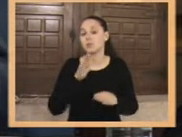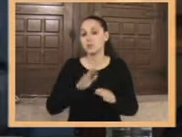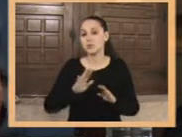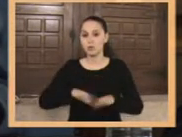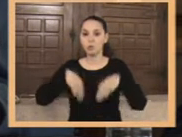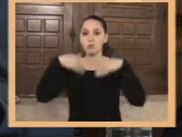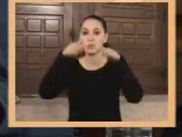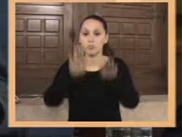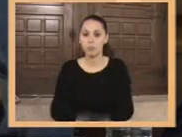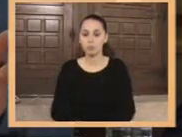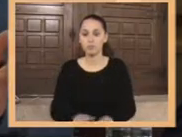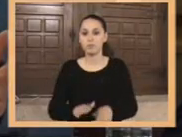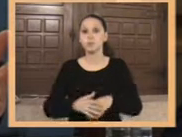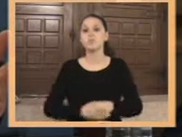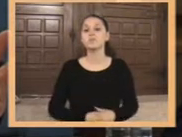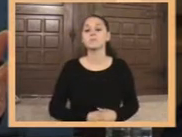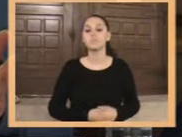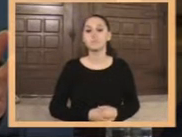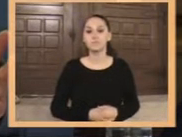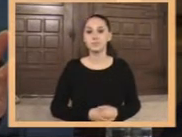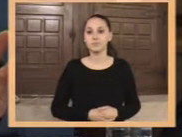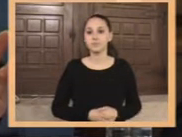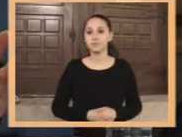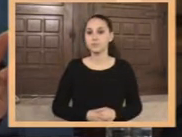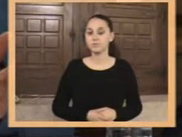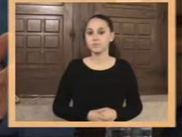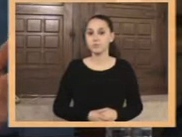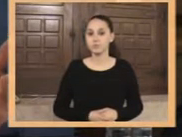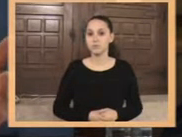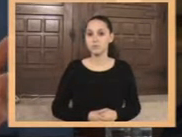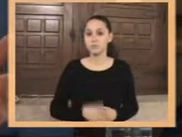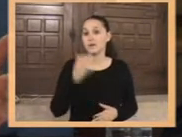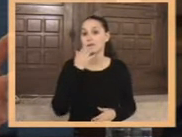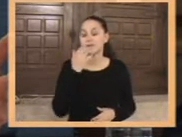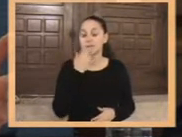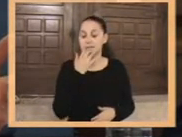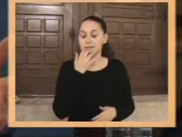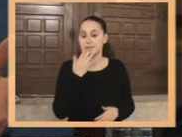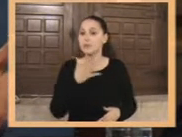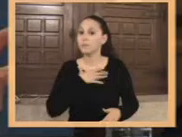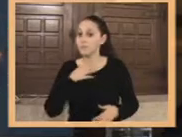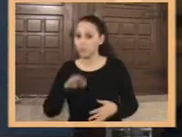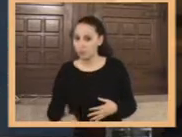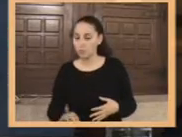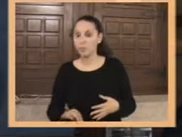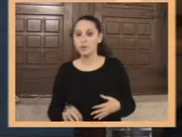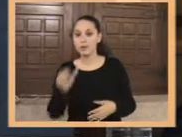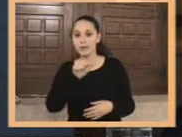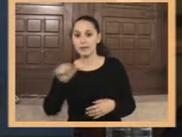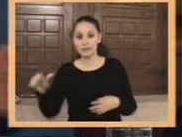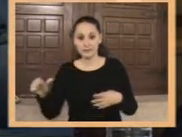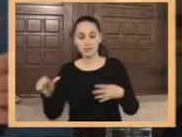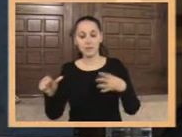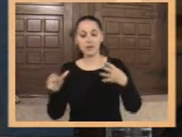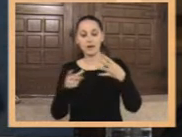con los presupuestos y la tramitación ante el Ministerio de Hacienda. Cuando hay fuerzas mayores que la tramitación nos obliga a tener que